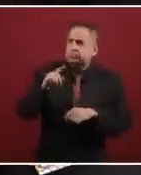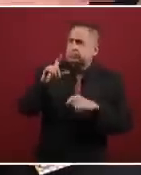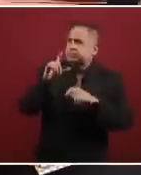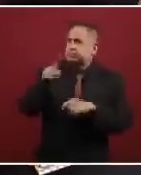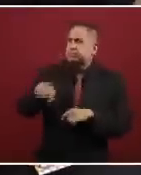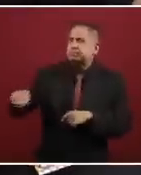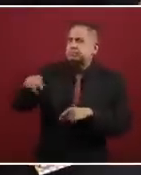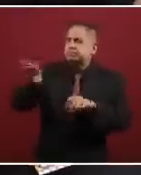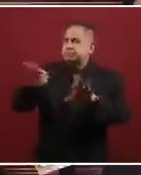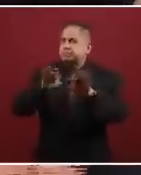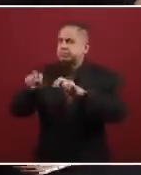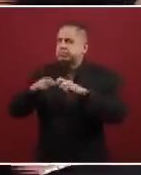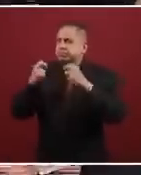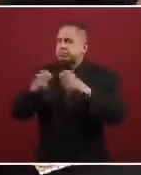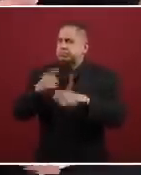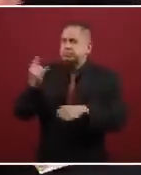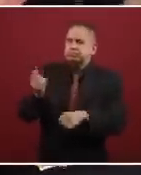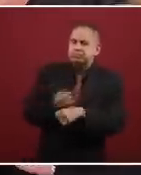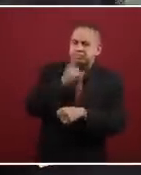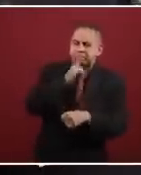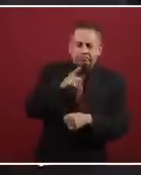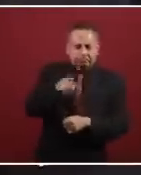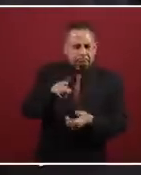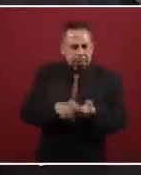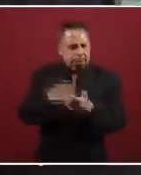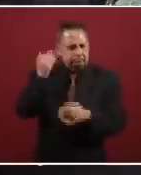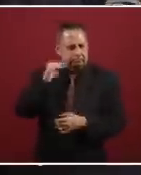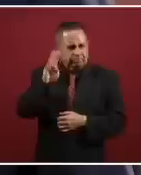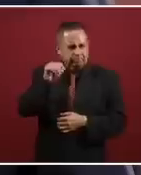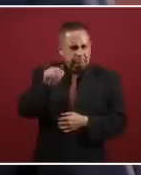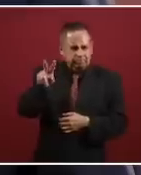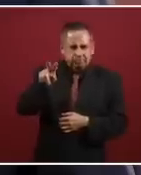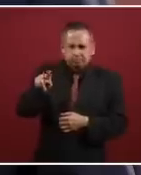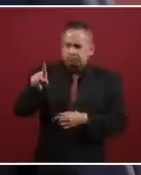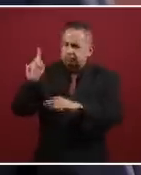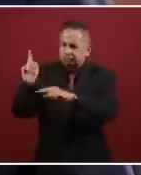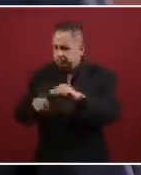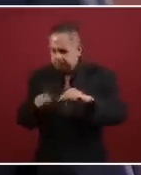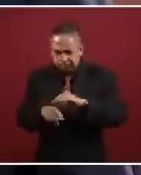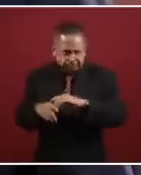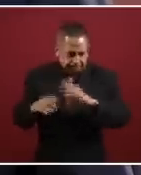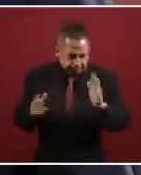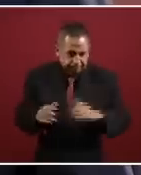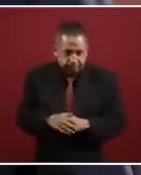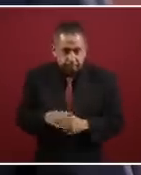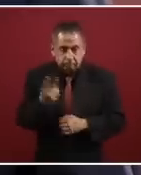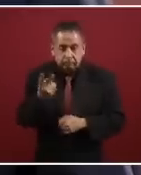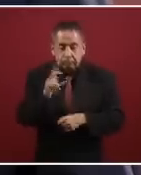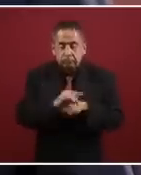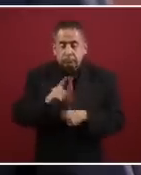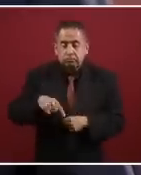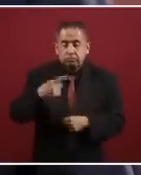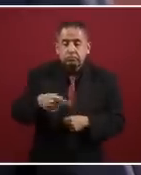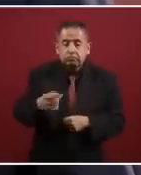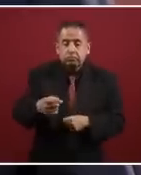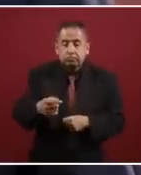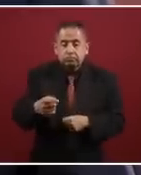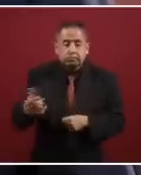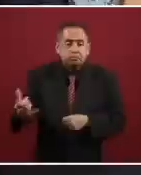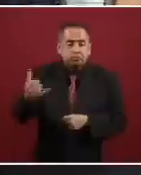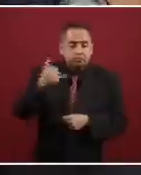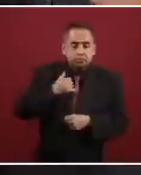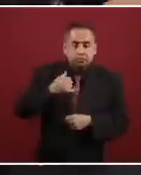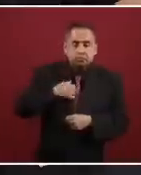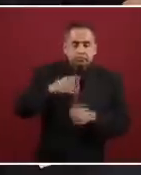qué? Pues porque la bolsa bajó de inmediato al conocer los nombres. 2 días después me habla